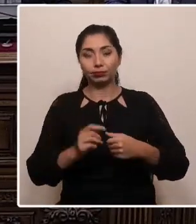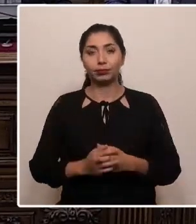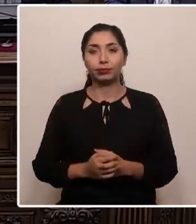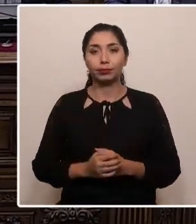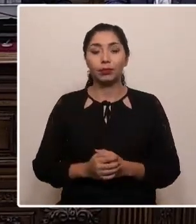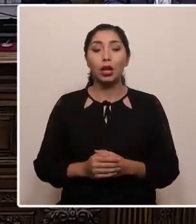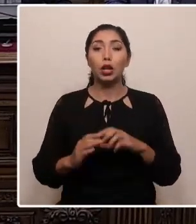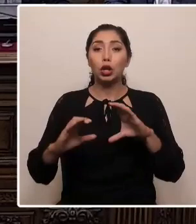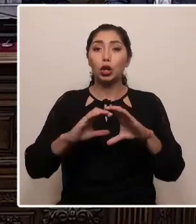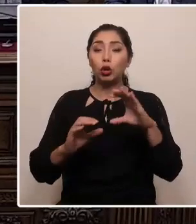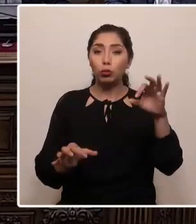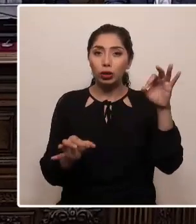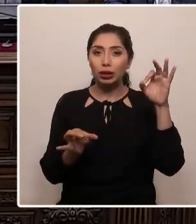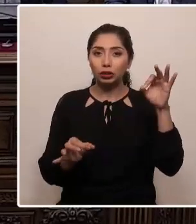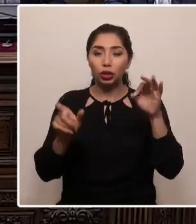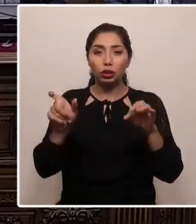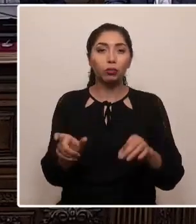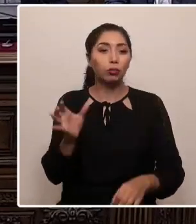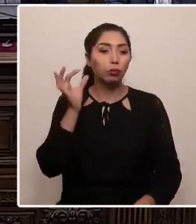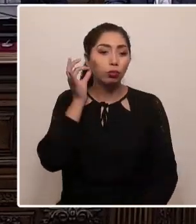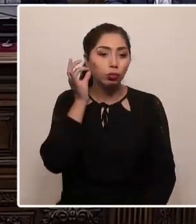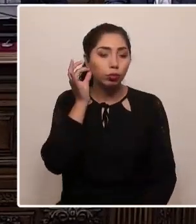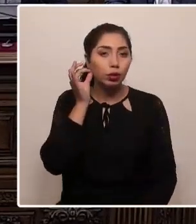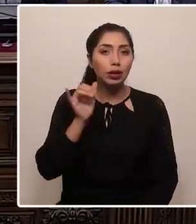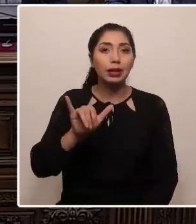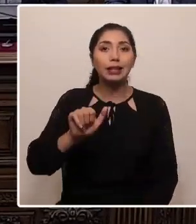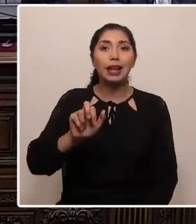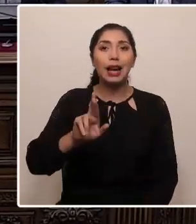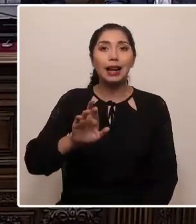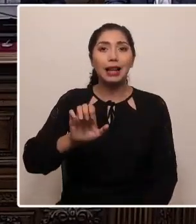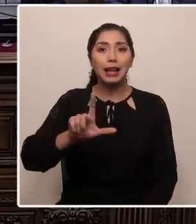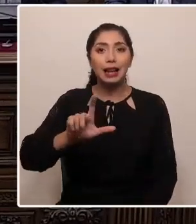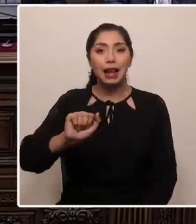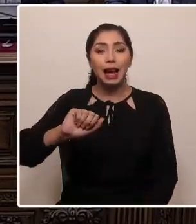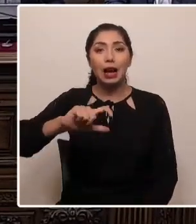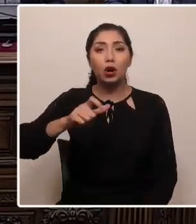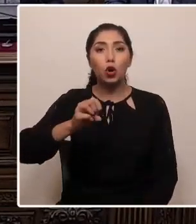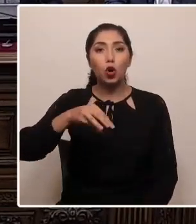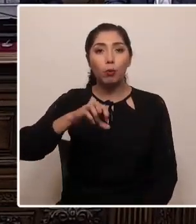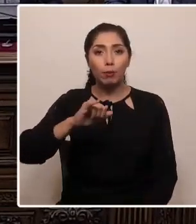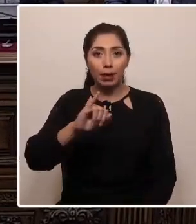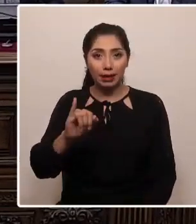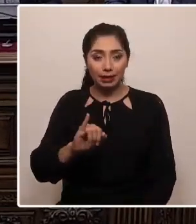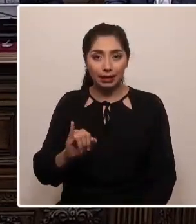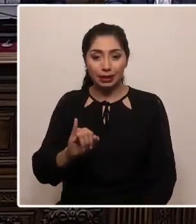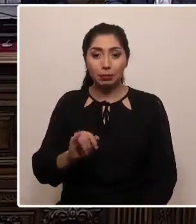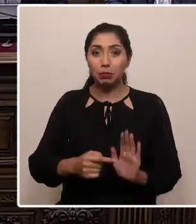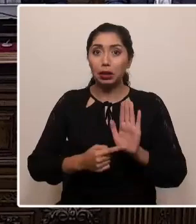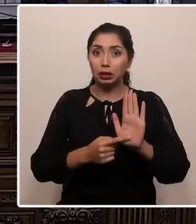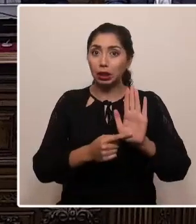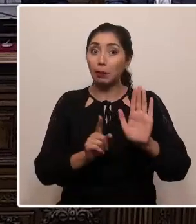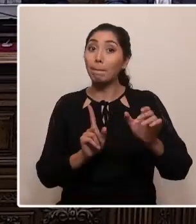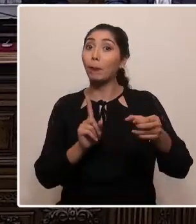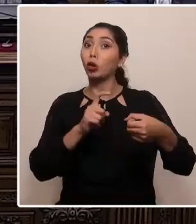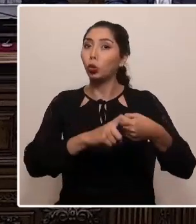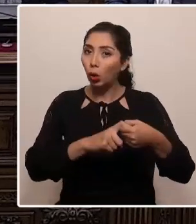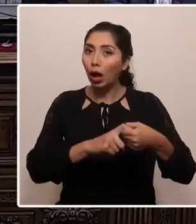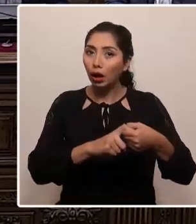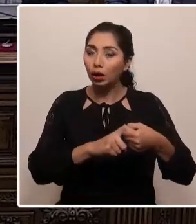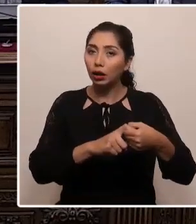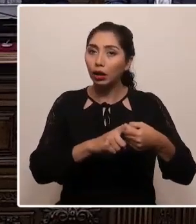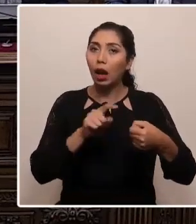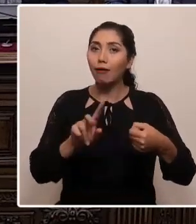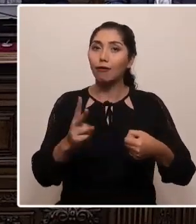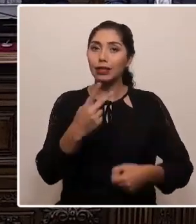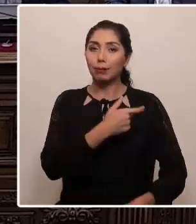Comunicación de la Convencional Constituyente, señora Yarela Gómez, mediante la cual presenta su postulación al cargo vacante de la